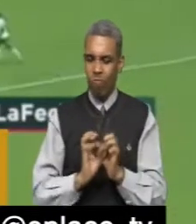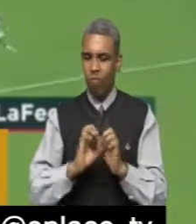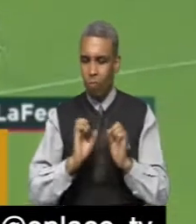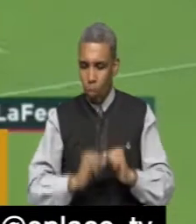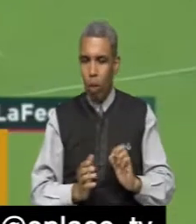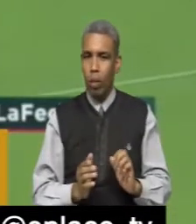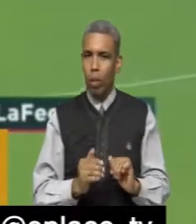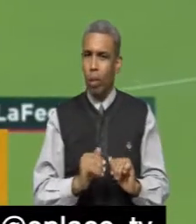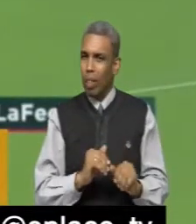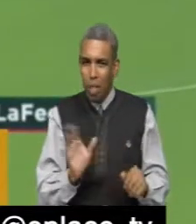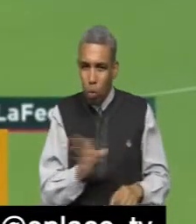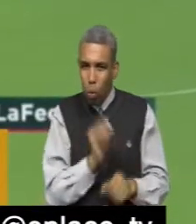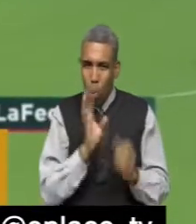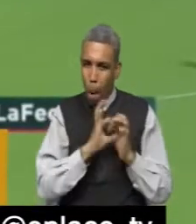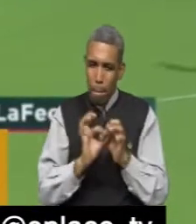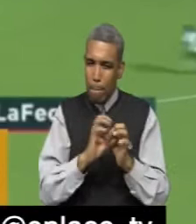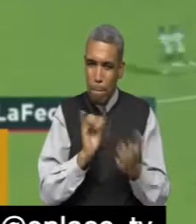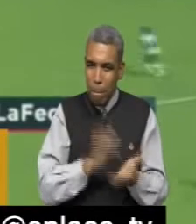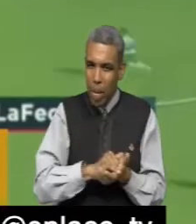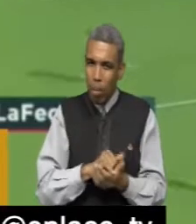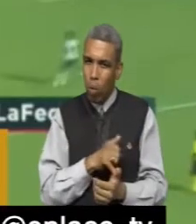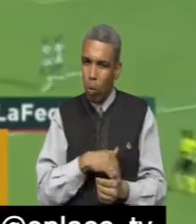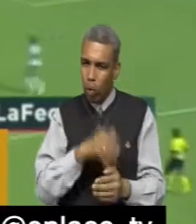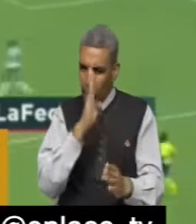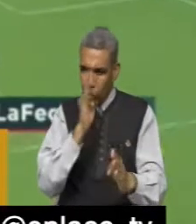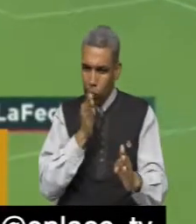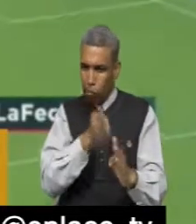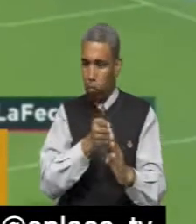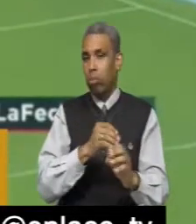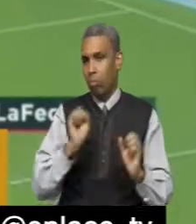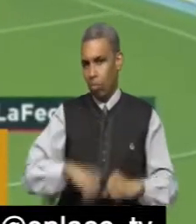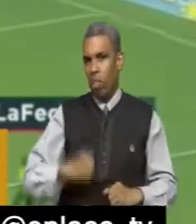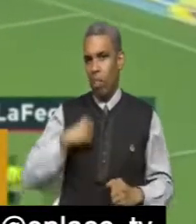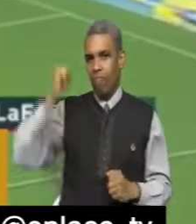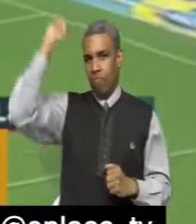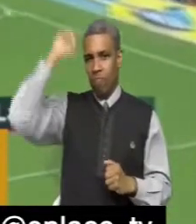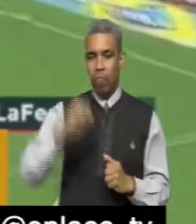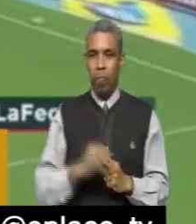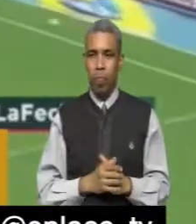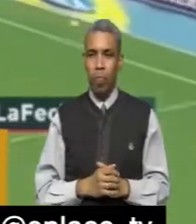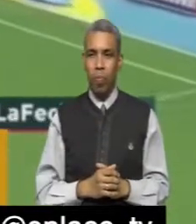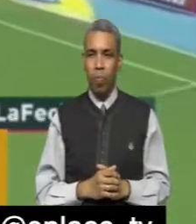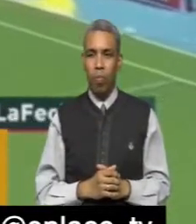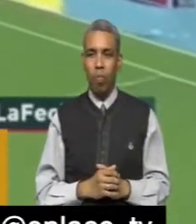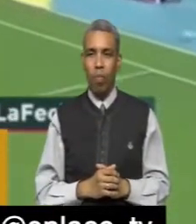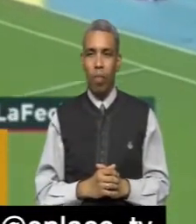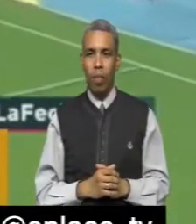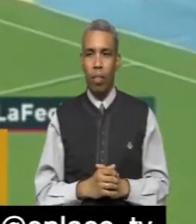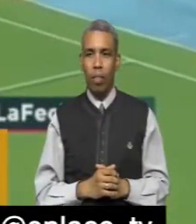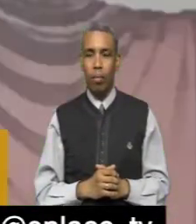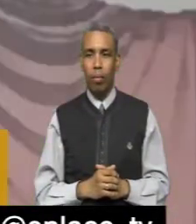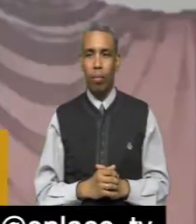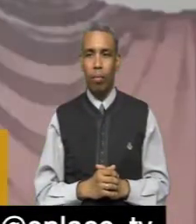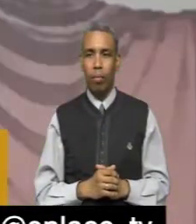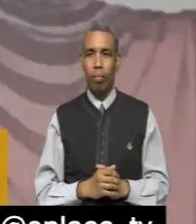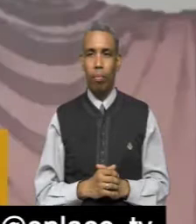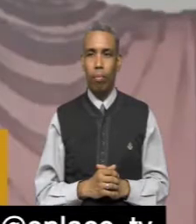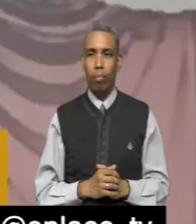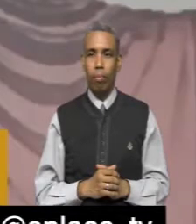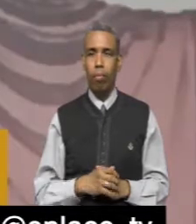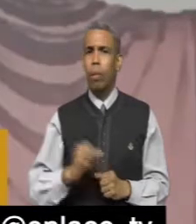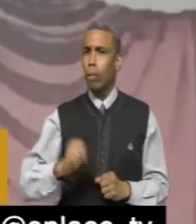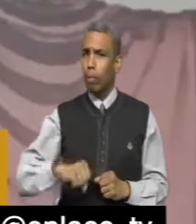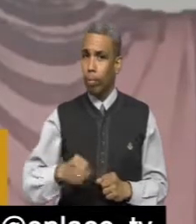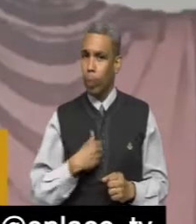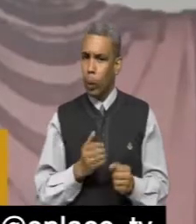dirección, vamos a conseguir el objetivo. No, yo creo que además de su necesidad, también son nuestros sueños y nuestras metas, ¿no? Yo creo que estar